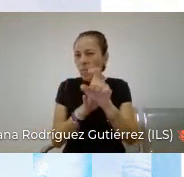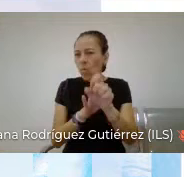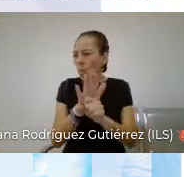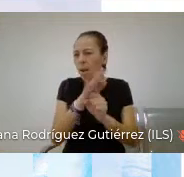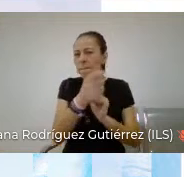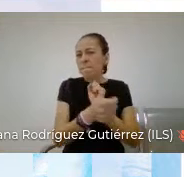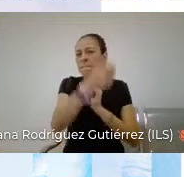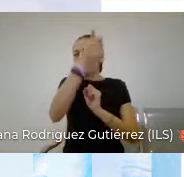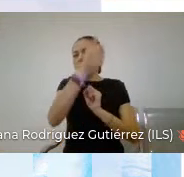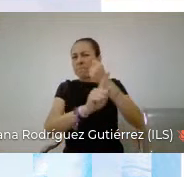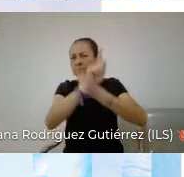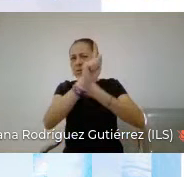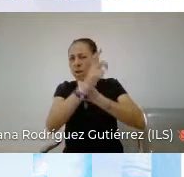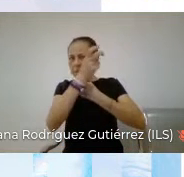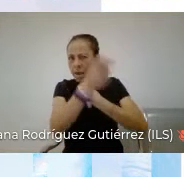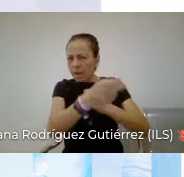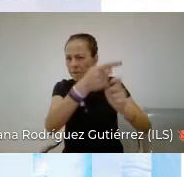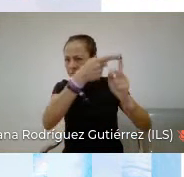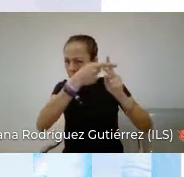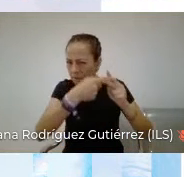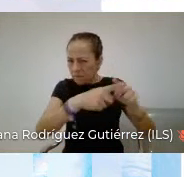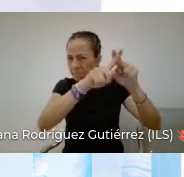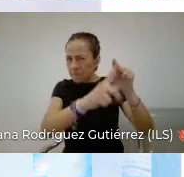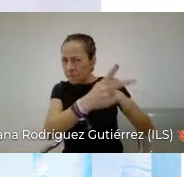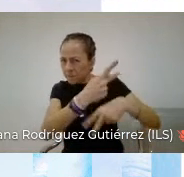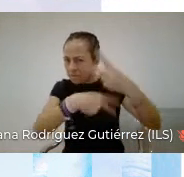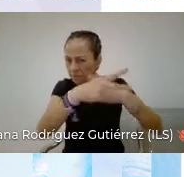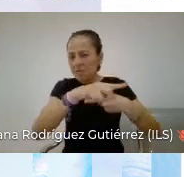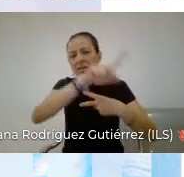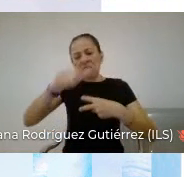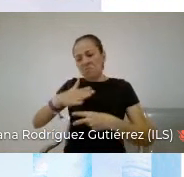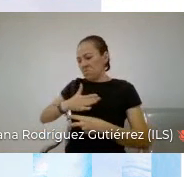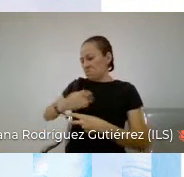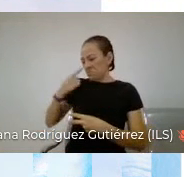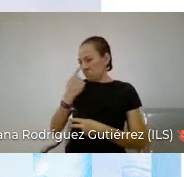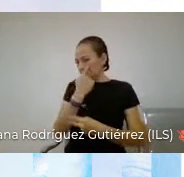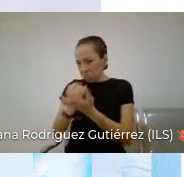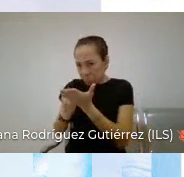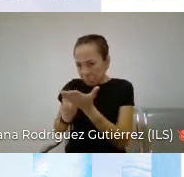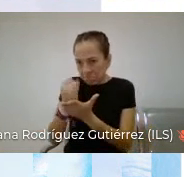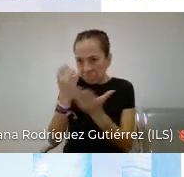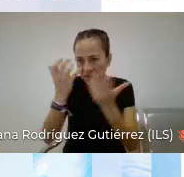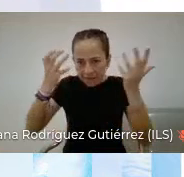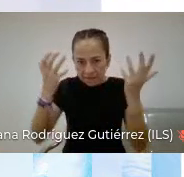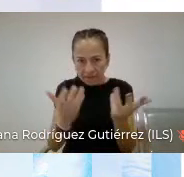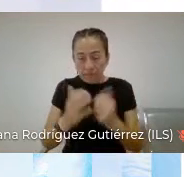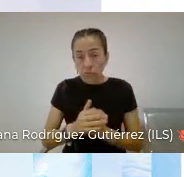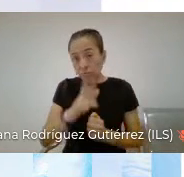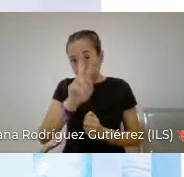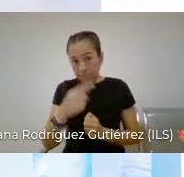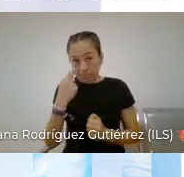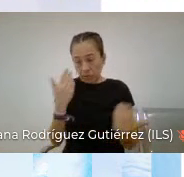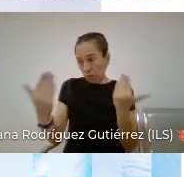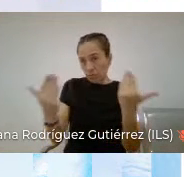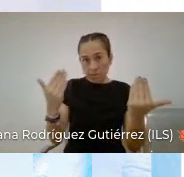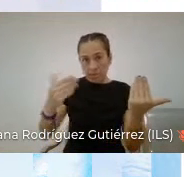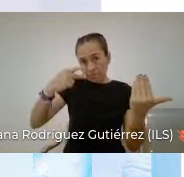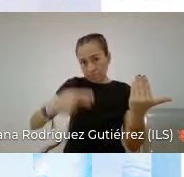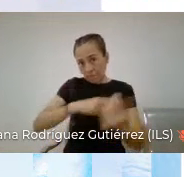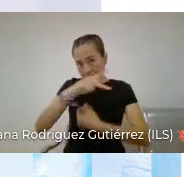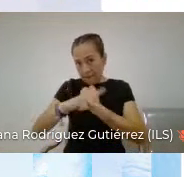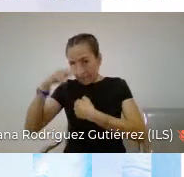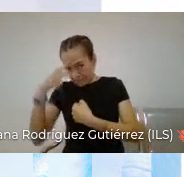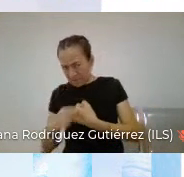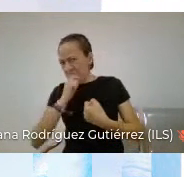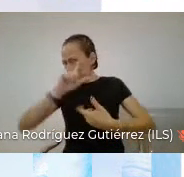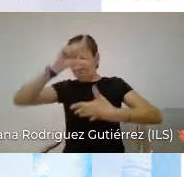Por el que se rige completamente lo que hacemos. Nosotros lo que vemos es que tanto en México como en el resto de América